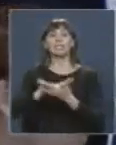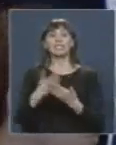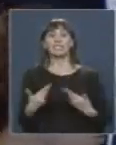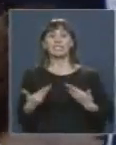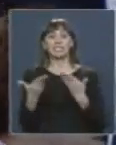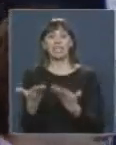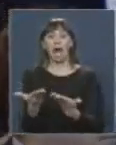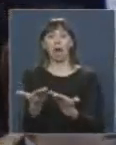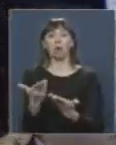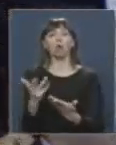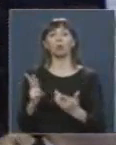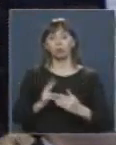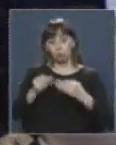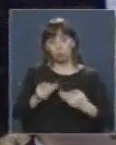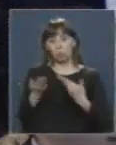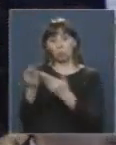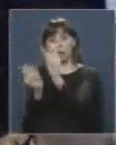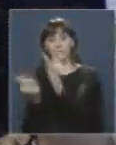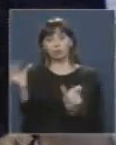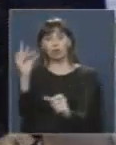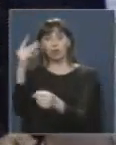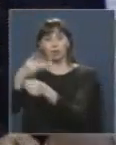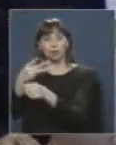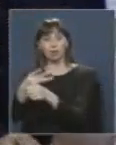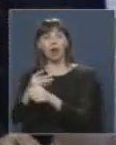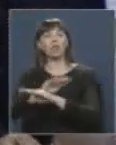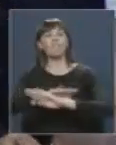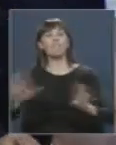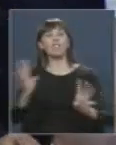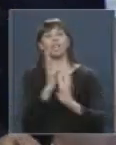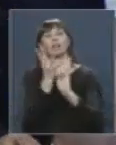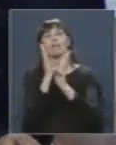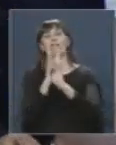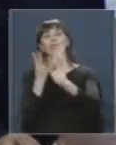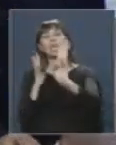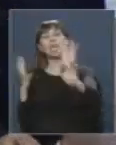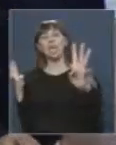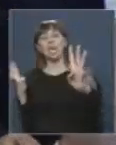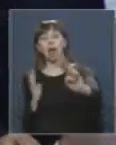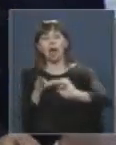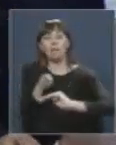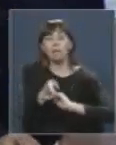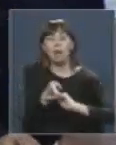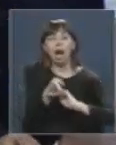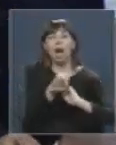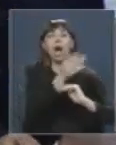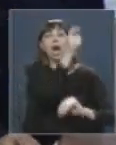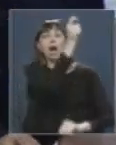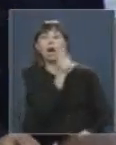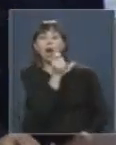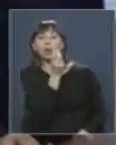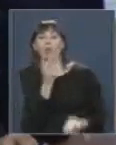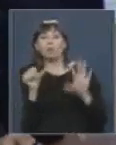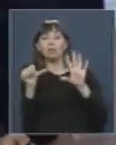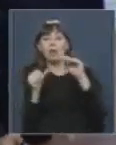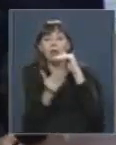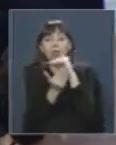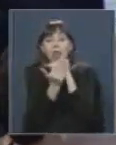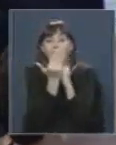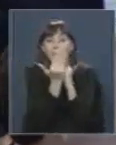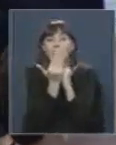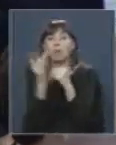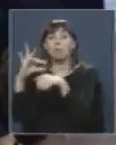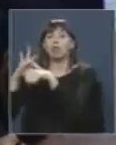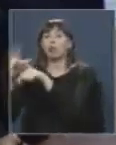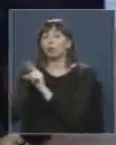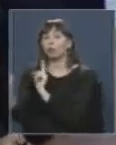nuestros adultos mayores, que los libre de esas filas que deben hacer a las 6 de la mañana para obtener número y ser atendidos por